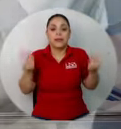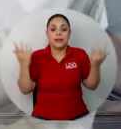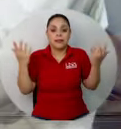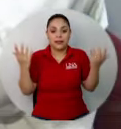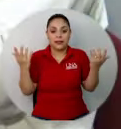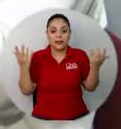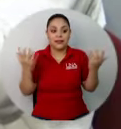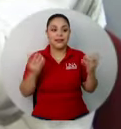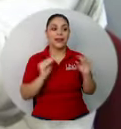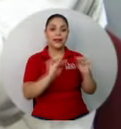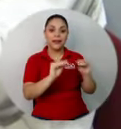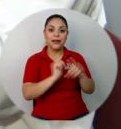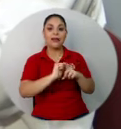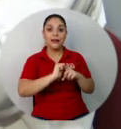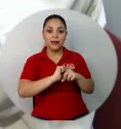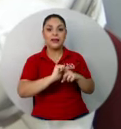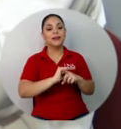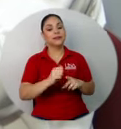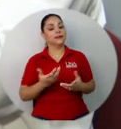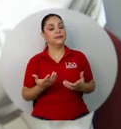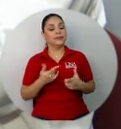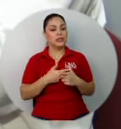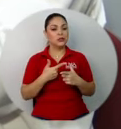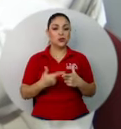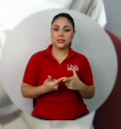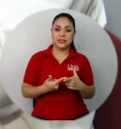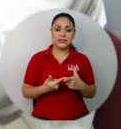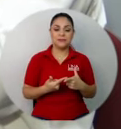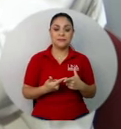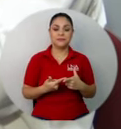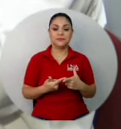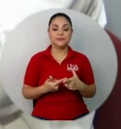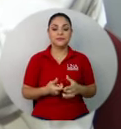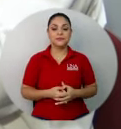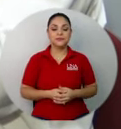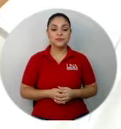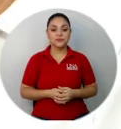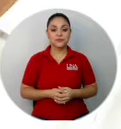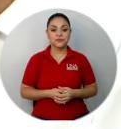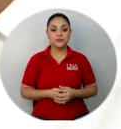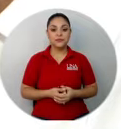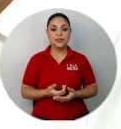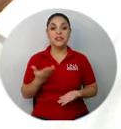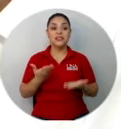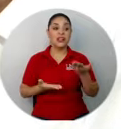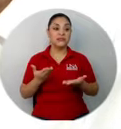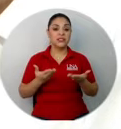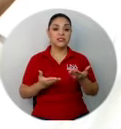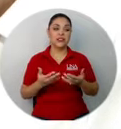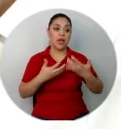va a perder, y vamos a tener gente que va a estar pasando y que prácticamente nos vamos a convertir